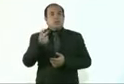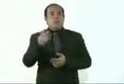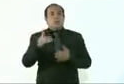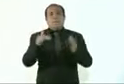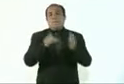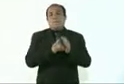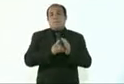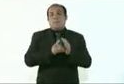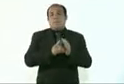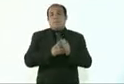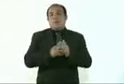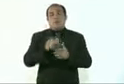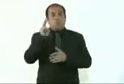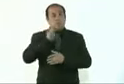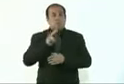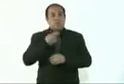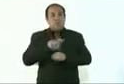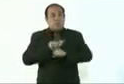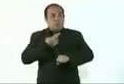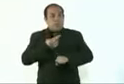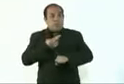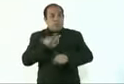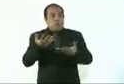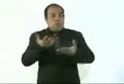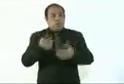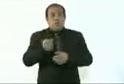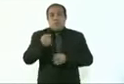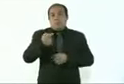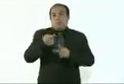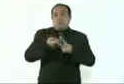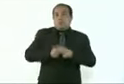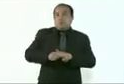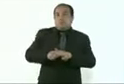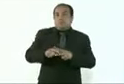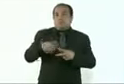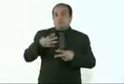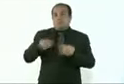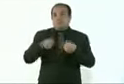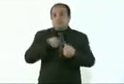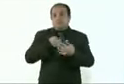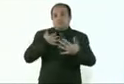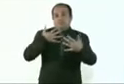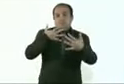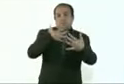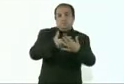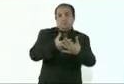pruebas, es el máximo de pruebas que hemos hecho desde el principio de la pandemia.